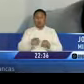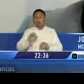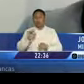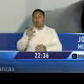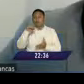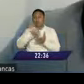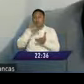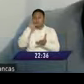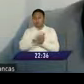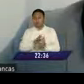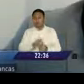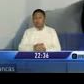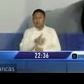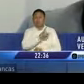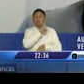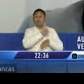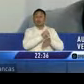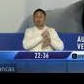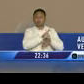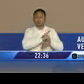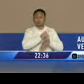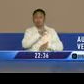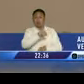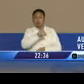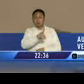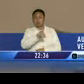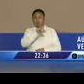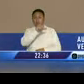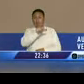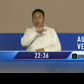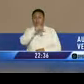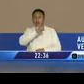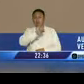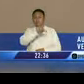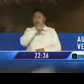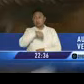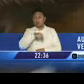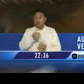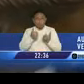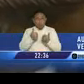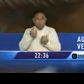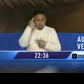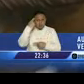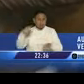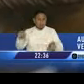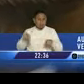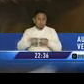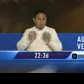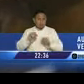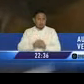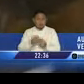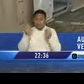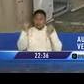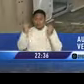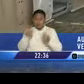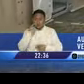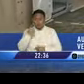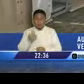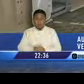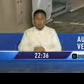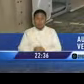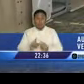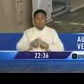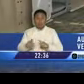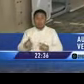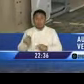El catedrático y epidemiólogo Daniel Simancas indica que la iniciativa es positiva para democratizar el acceso a un testeo rápido, pero que no es